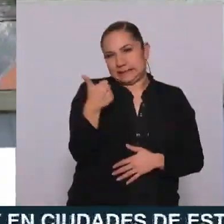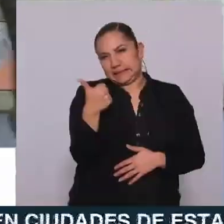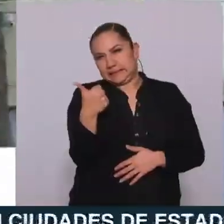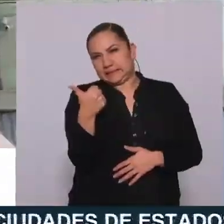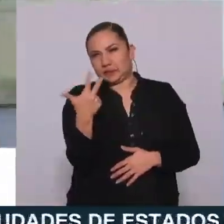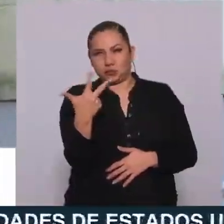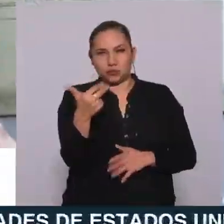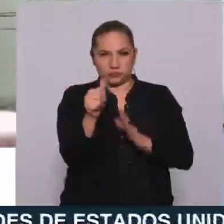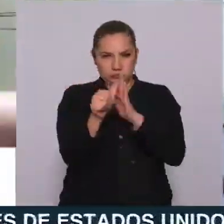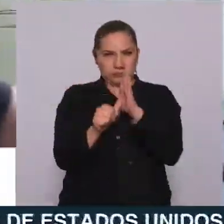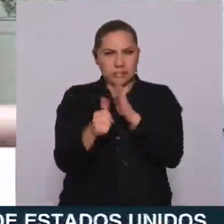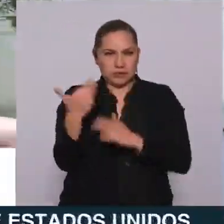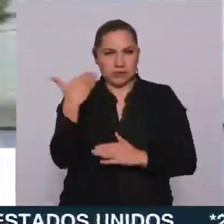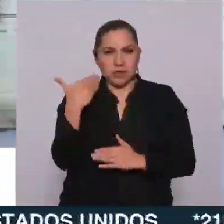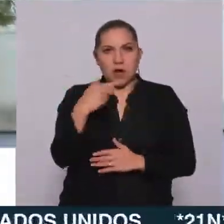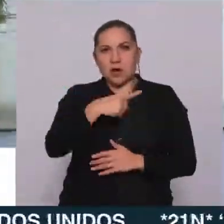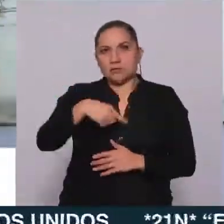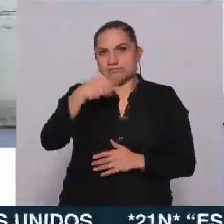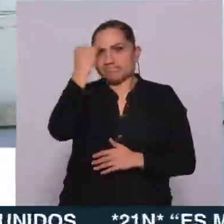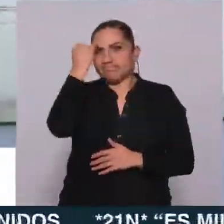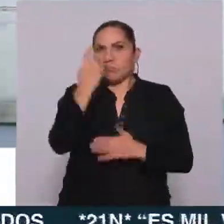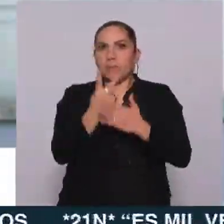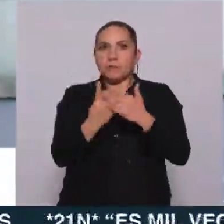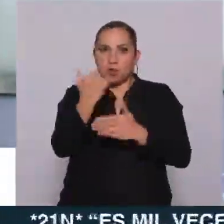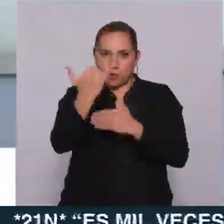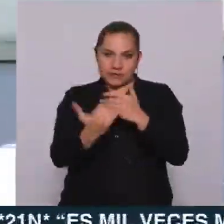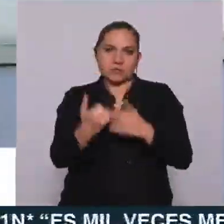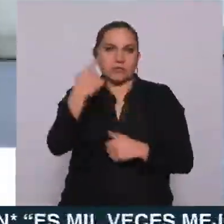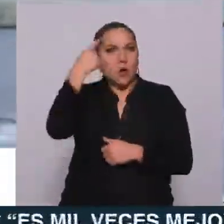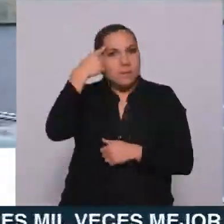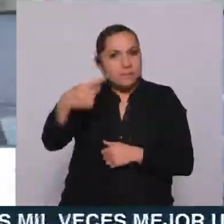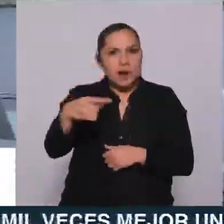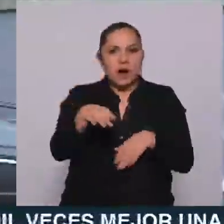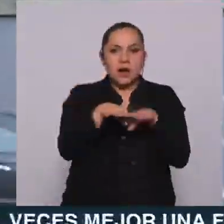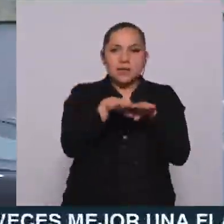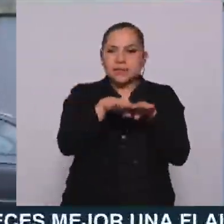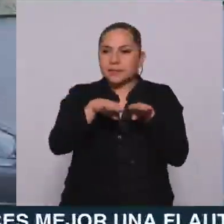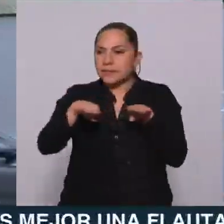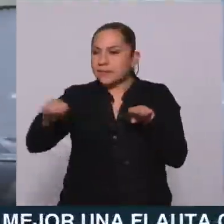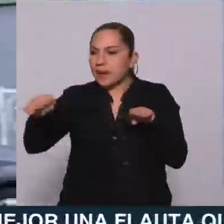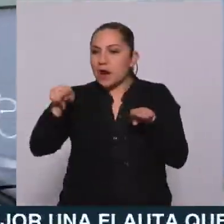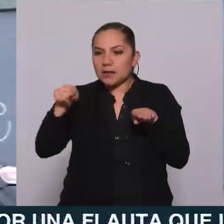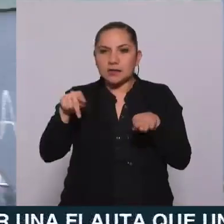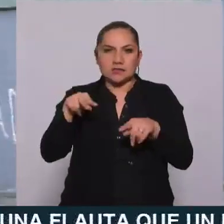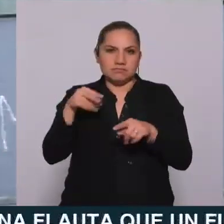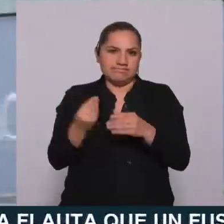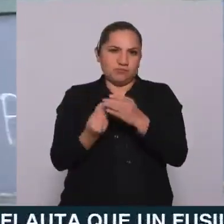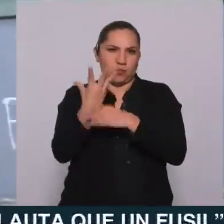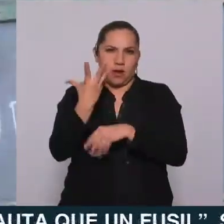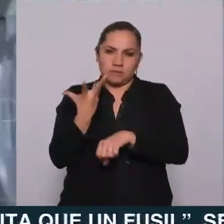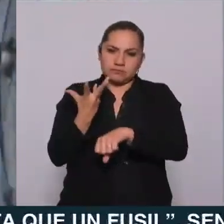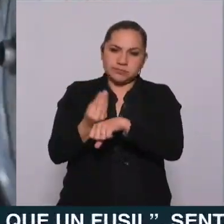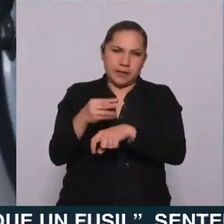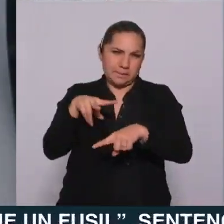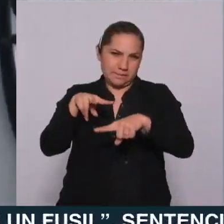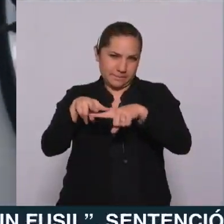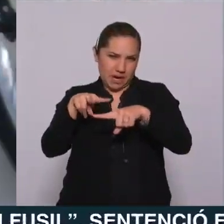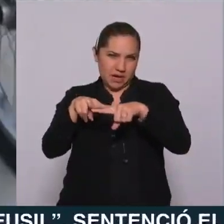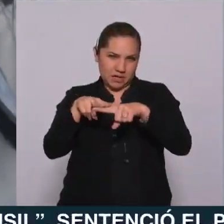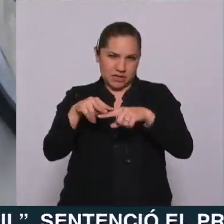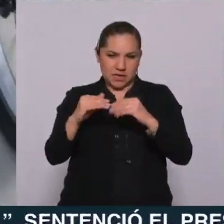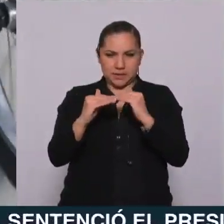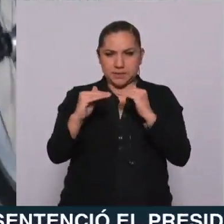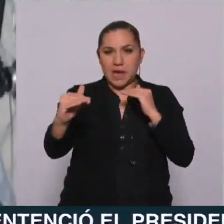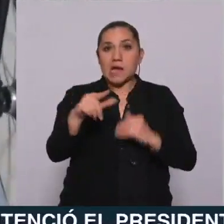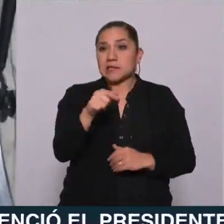comenzaron un proyecto para hacer un parque lineal, que tendrá como 3 semanas que lo inauguraron.